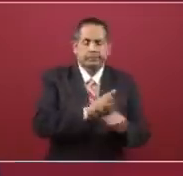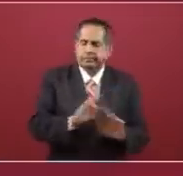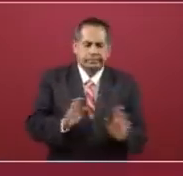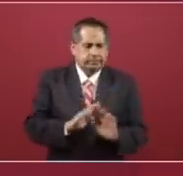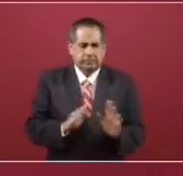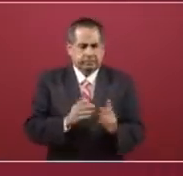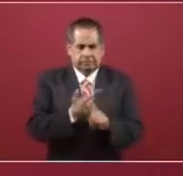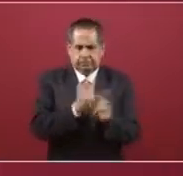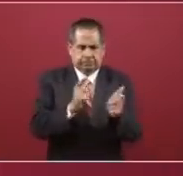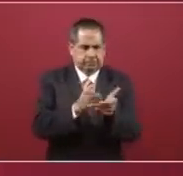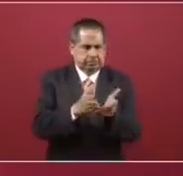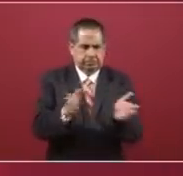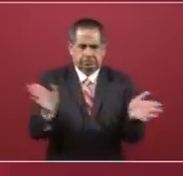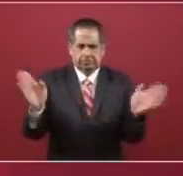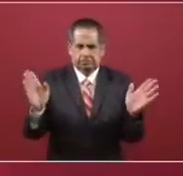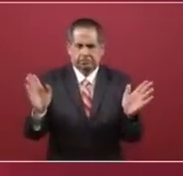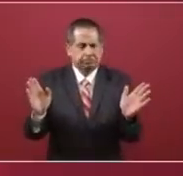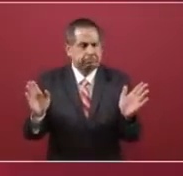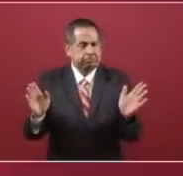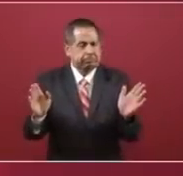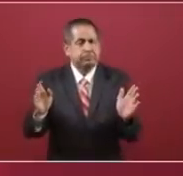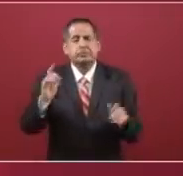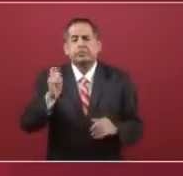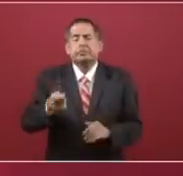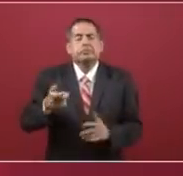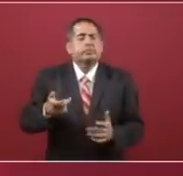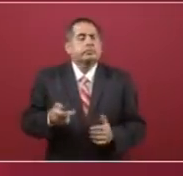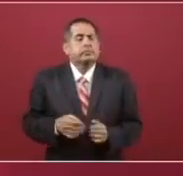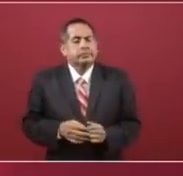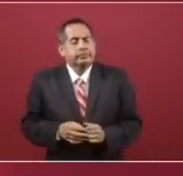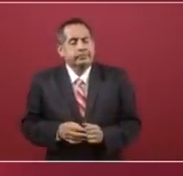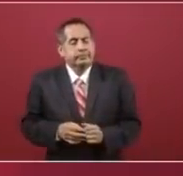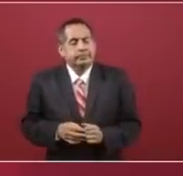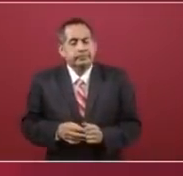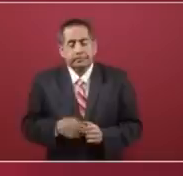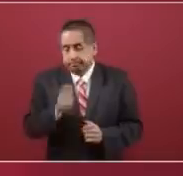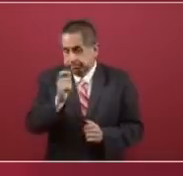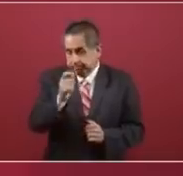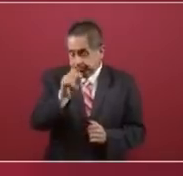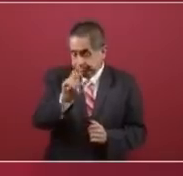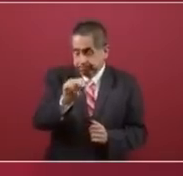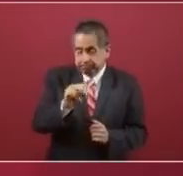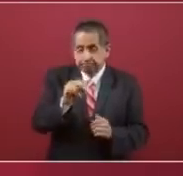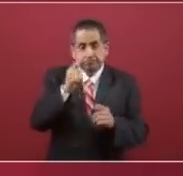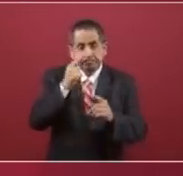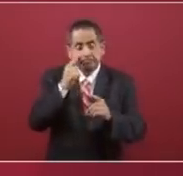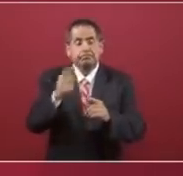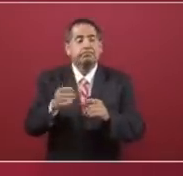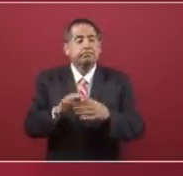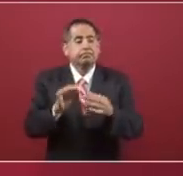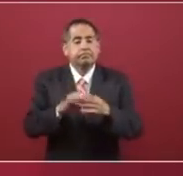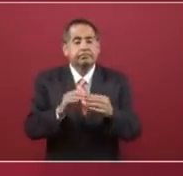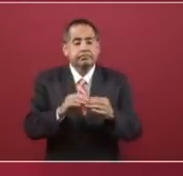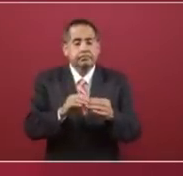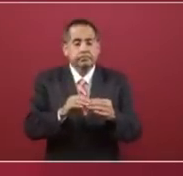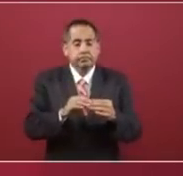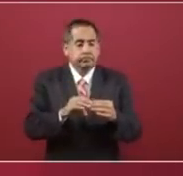Se logró eh eso sí una integración.